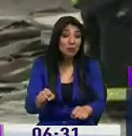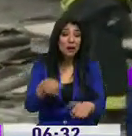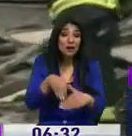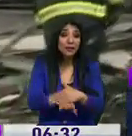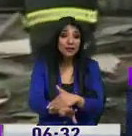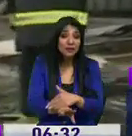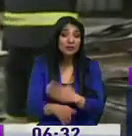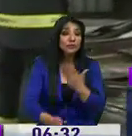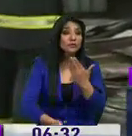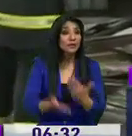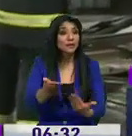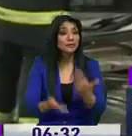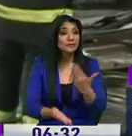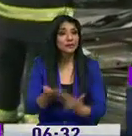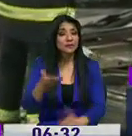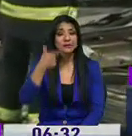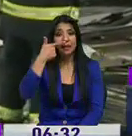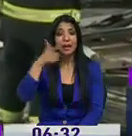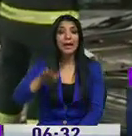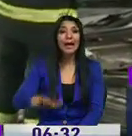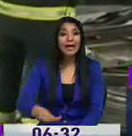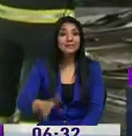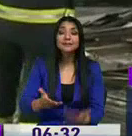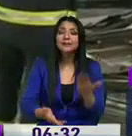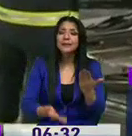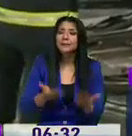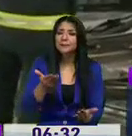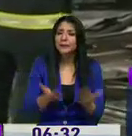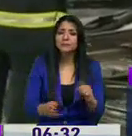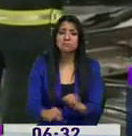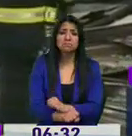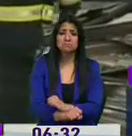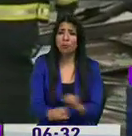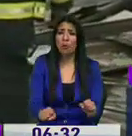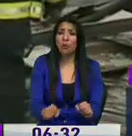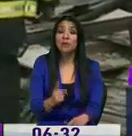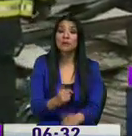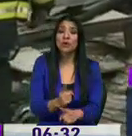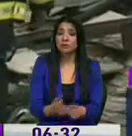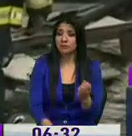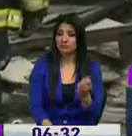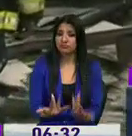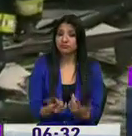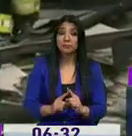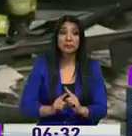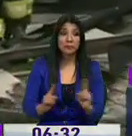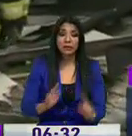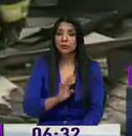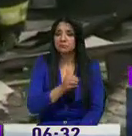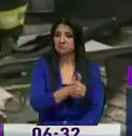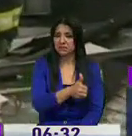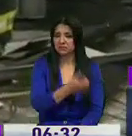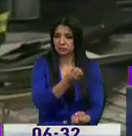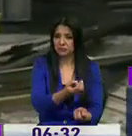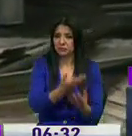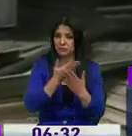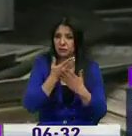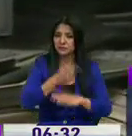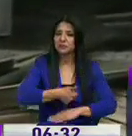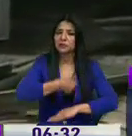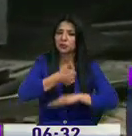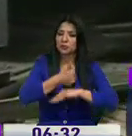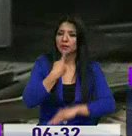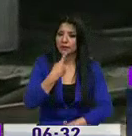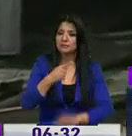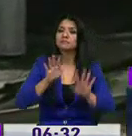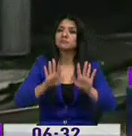sería al parecer por una bombona de gas que se produjo este siniestro sin embargo ustedes escucharon a las autoridades que han